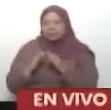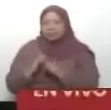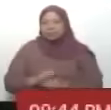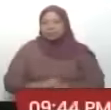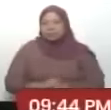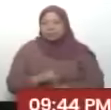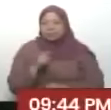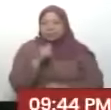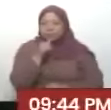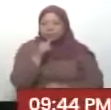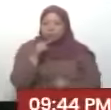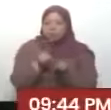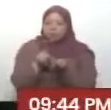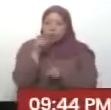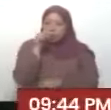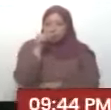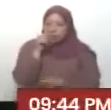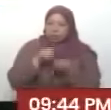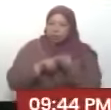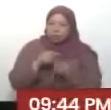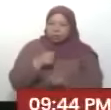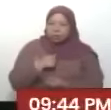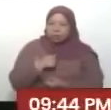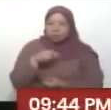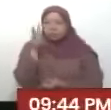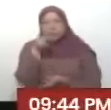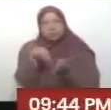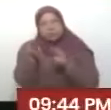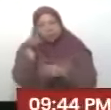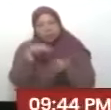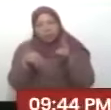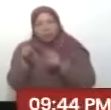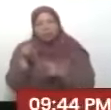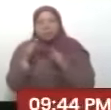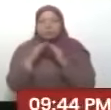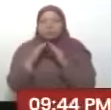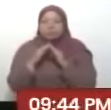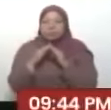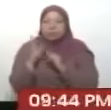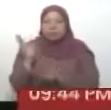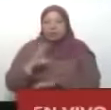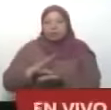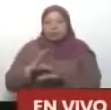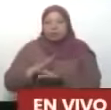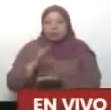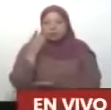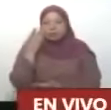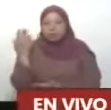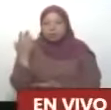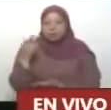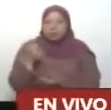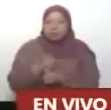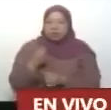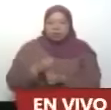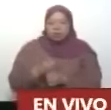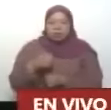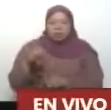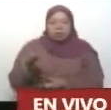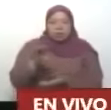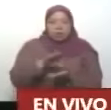Ajá, y Winston también. A Winston lo vimos recorriendo varias ciudades. Ah,